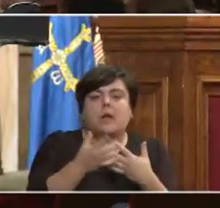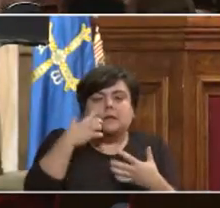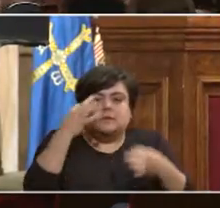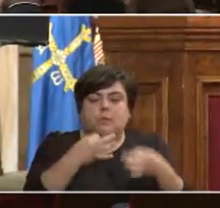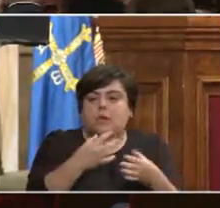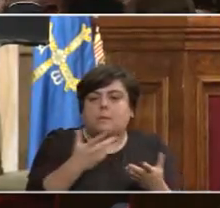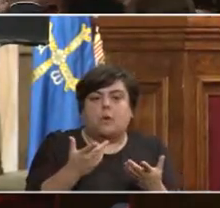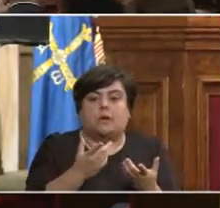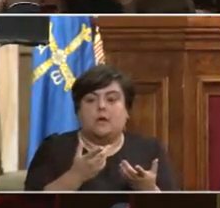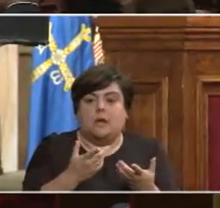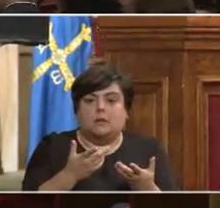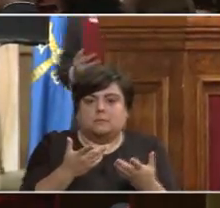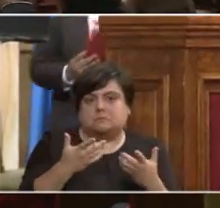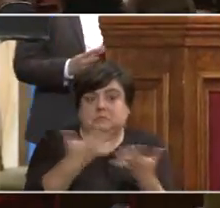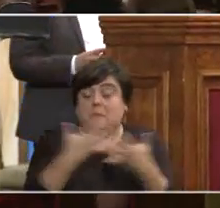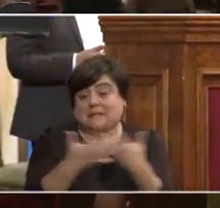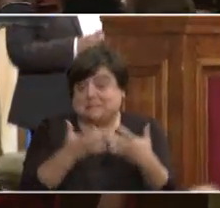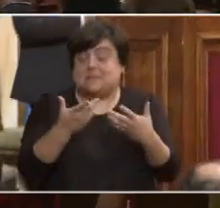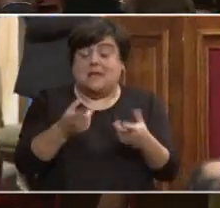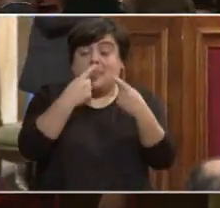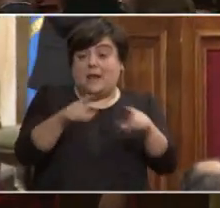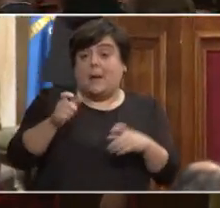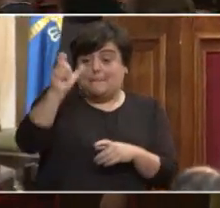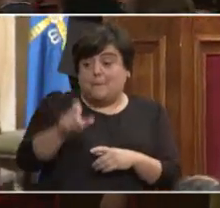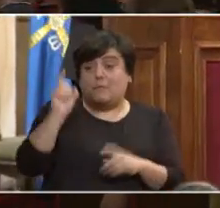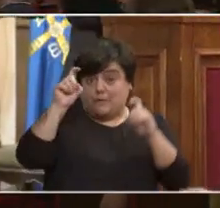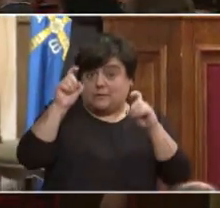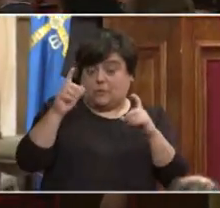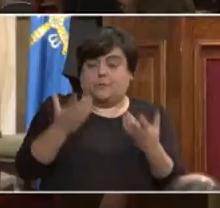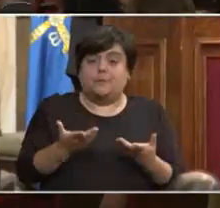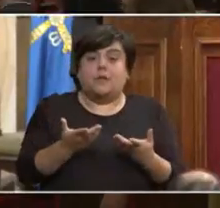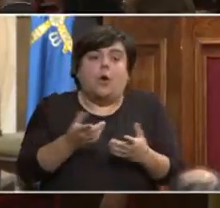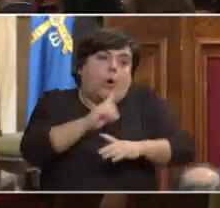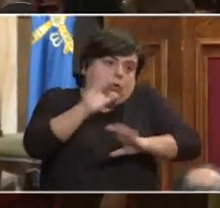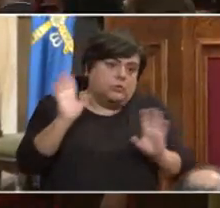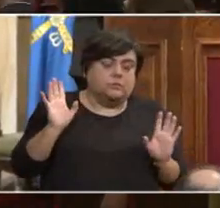referencia, pastiche y homenaje en el corpus musical de Johann Sebastian Mastropiero, ¿o no?